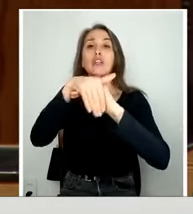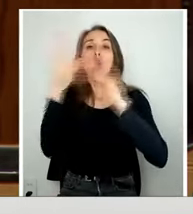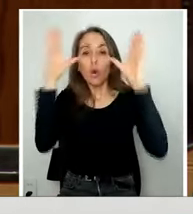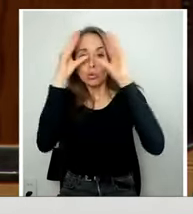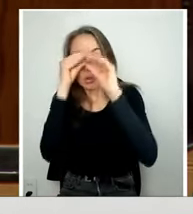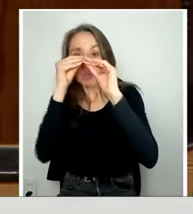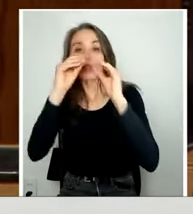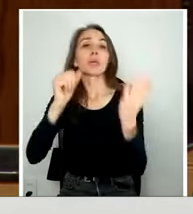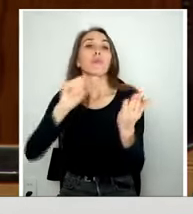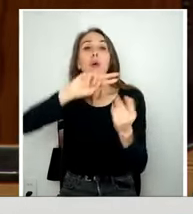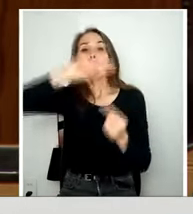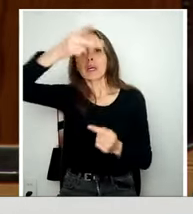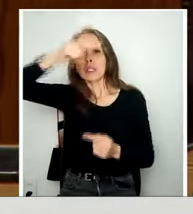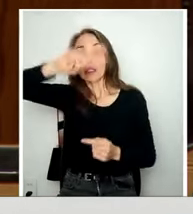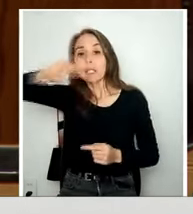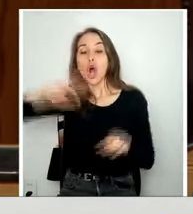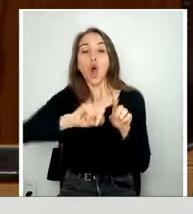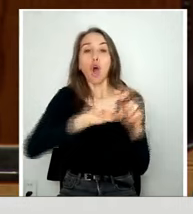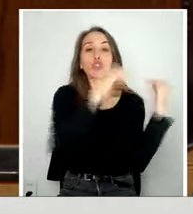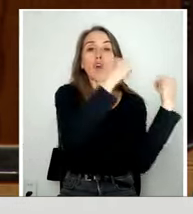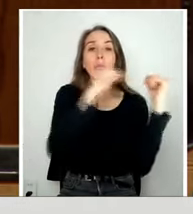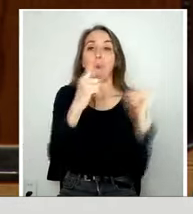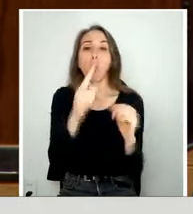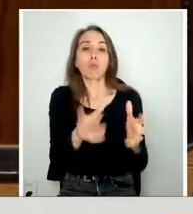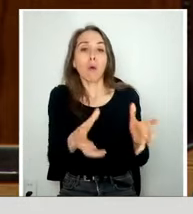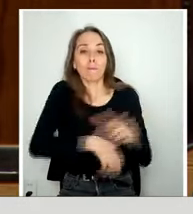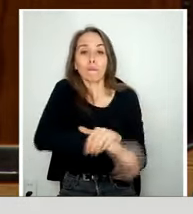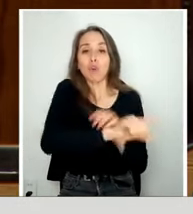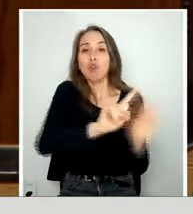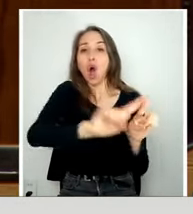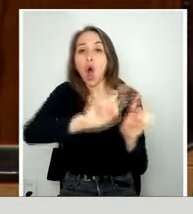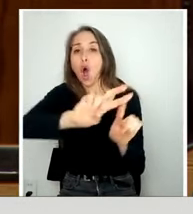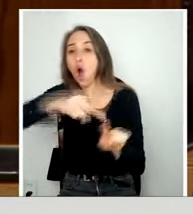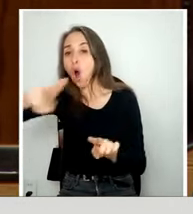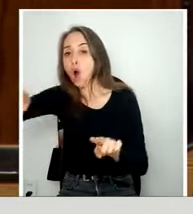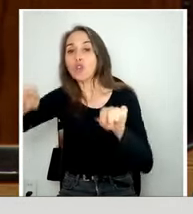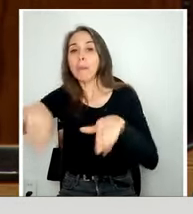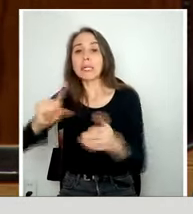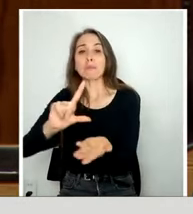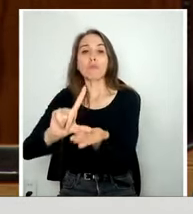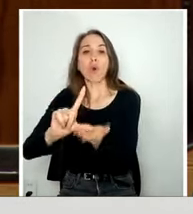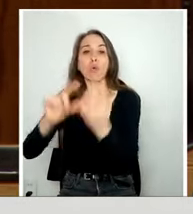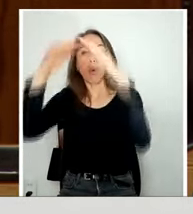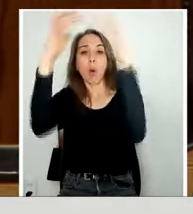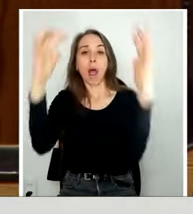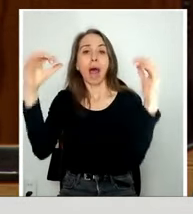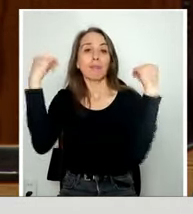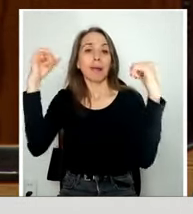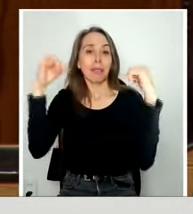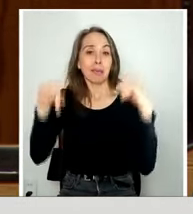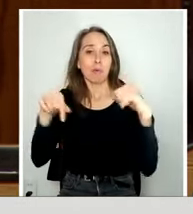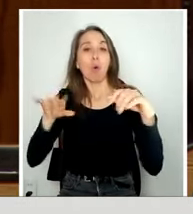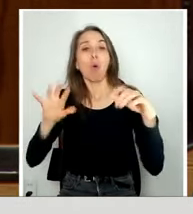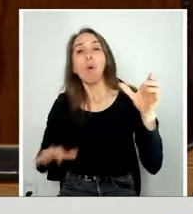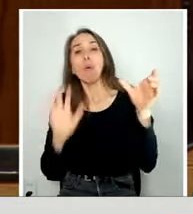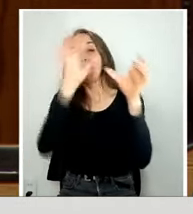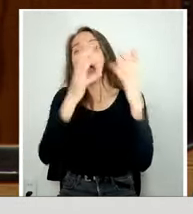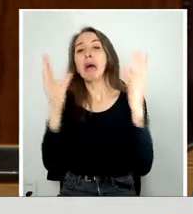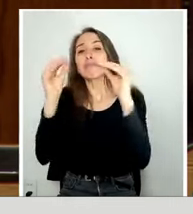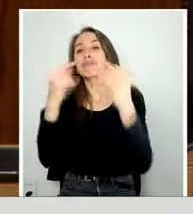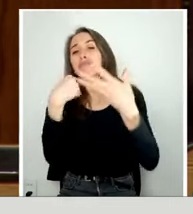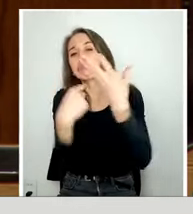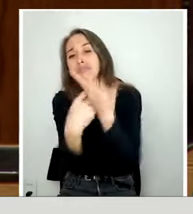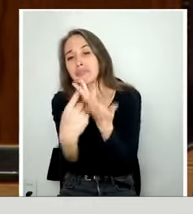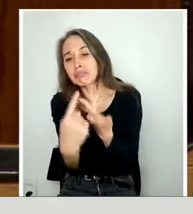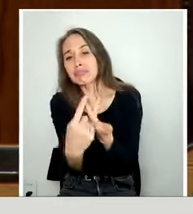diversas disciplinas que puedan convivir en esos espacios por último señalar que efectivamente estaremos lo